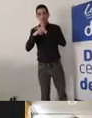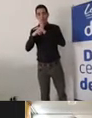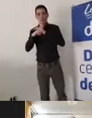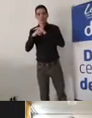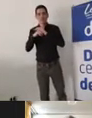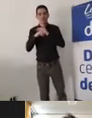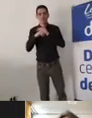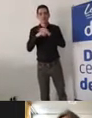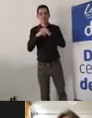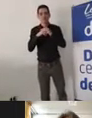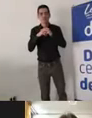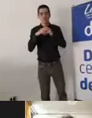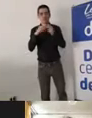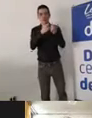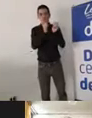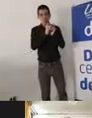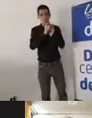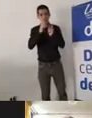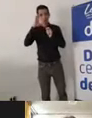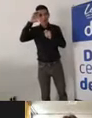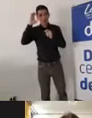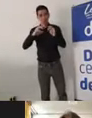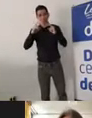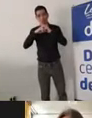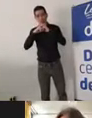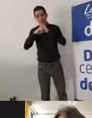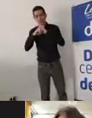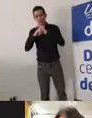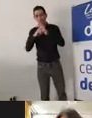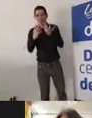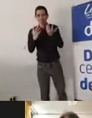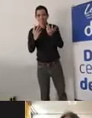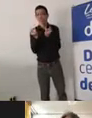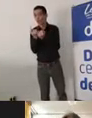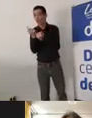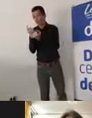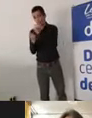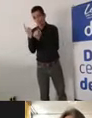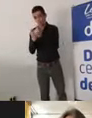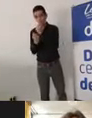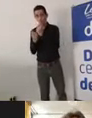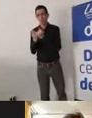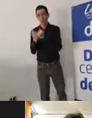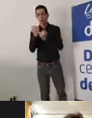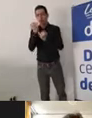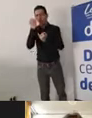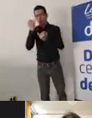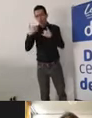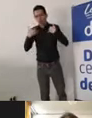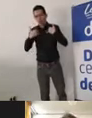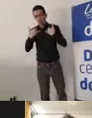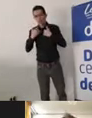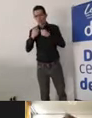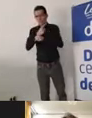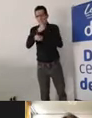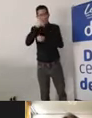han sido pioneros de la democracia colombiana. Y seguramente ha pasado también en América Latina. Ustedes tienen ejemplos muy maravillosos en México. En el caso de